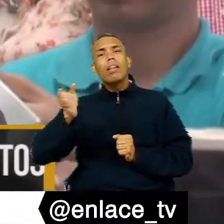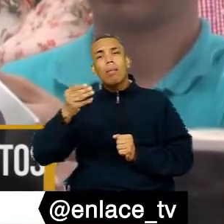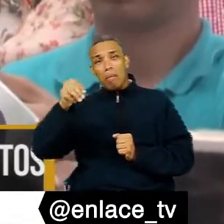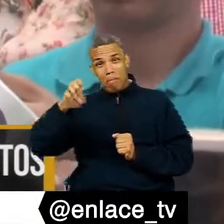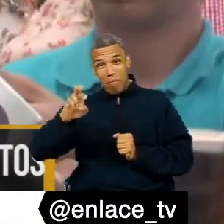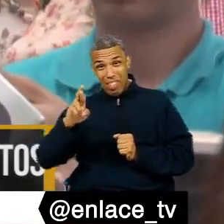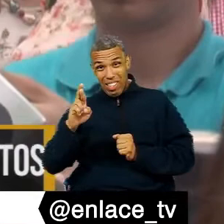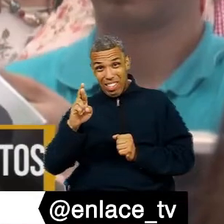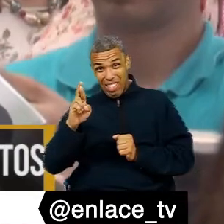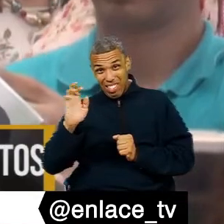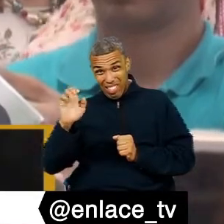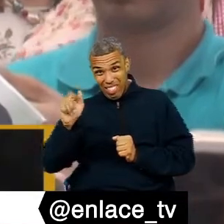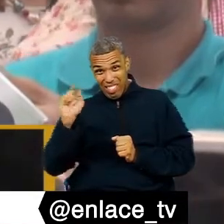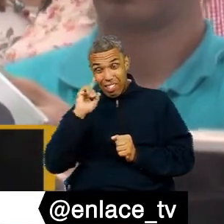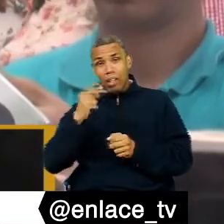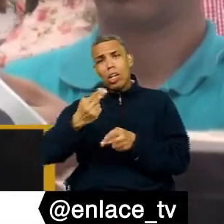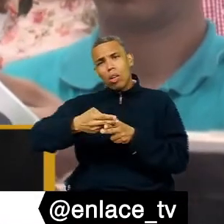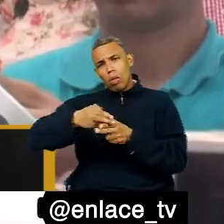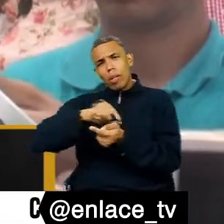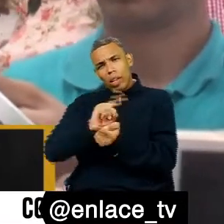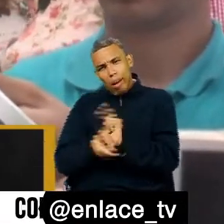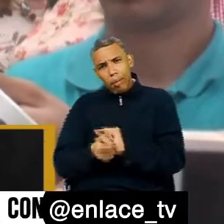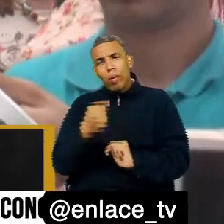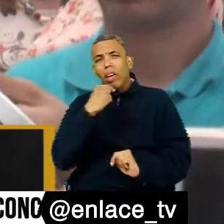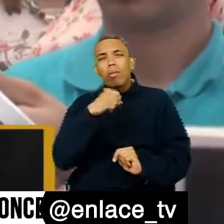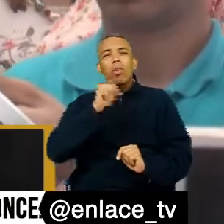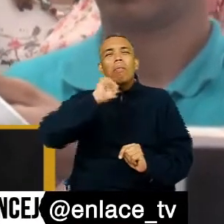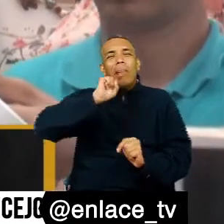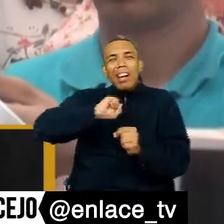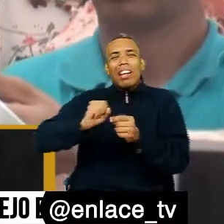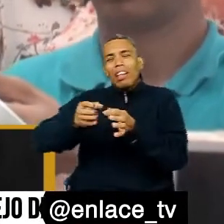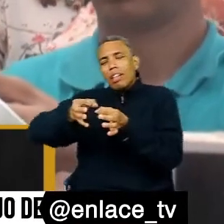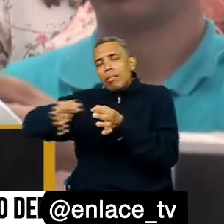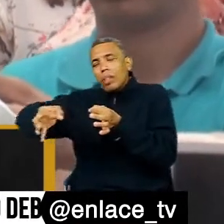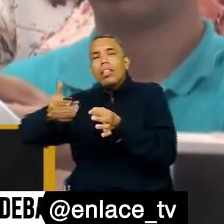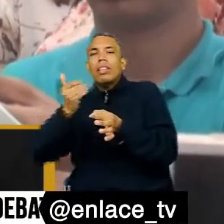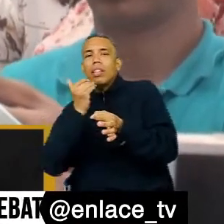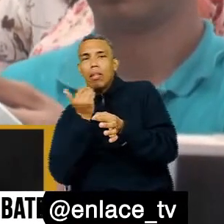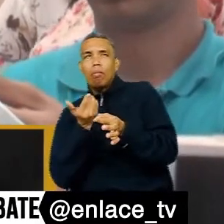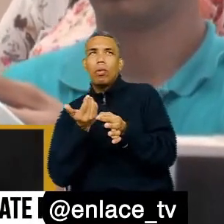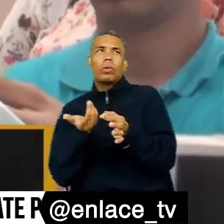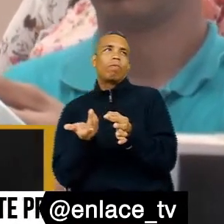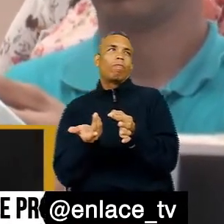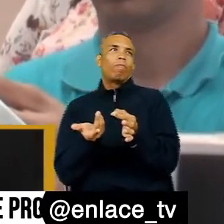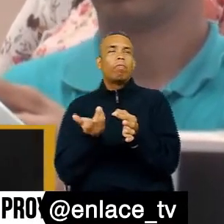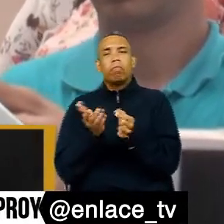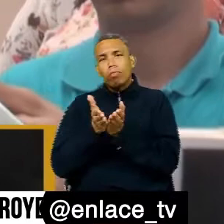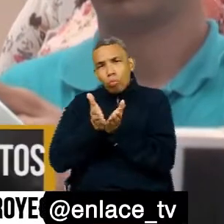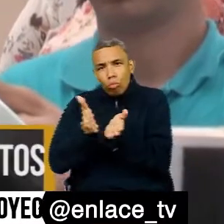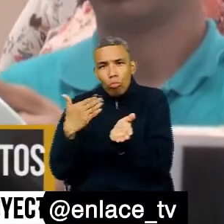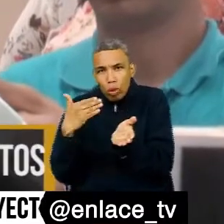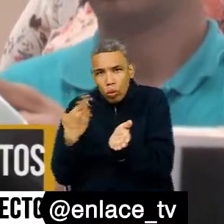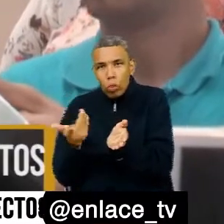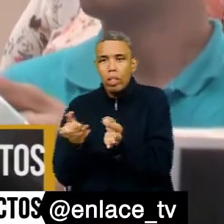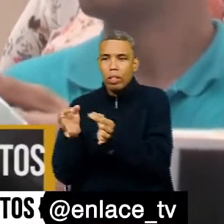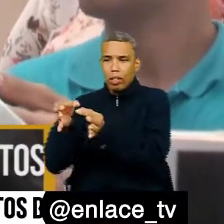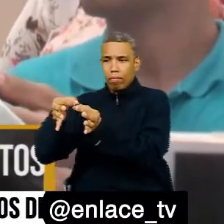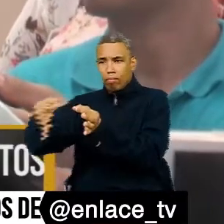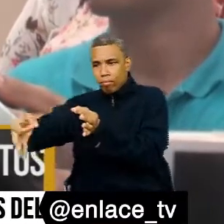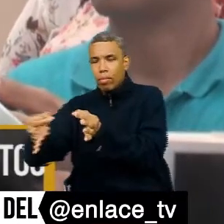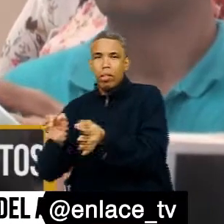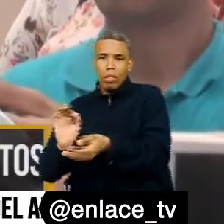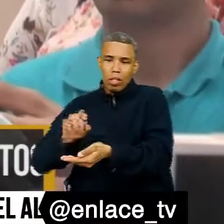es, nos cambiaron el nombre a la provincia. Yo estoy totalmente de acuerdo que no merecemos